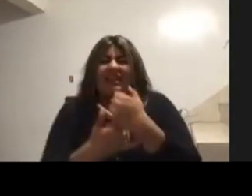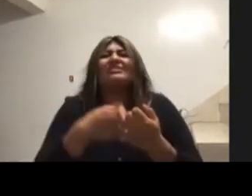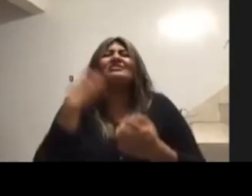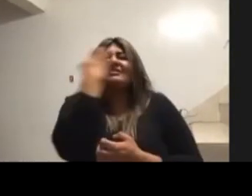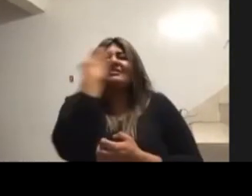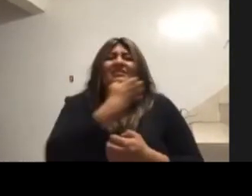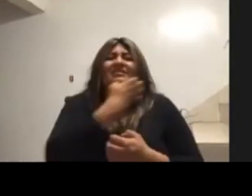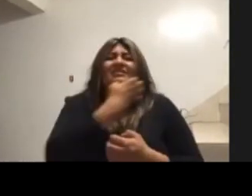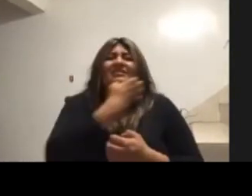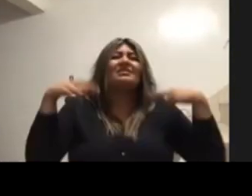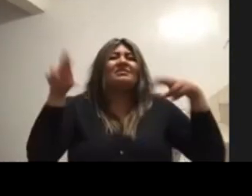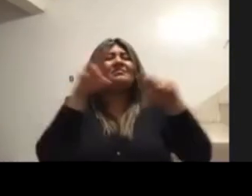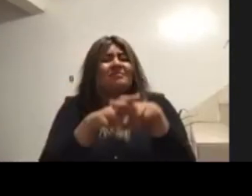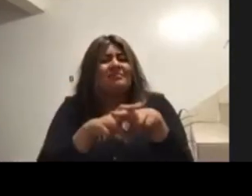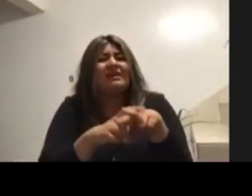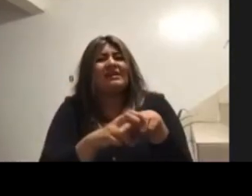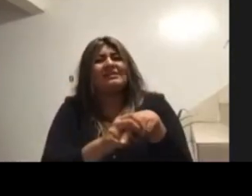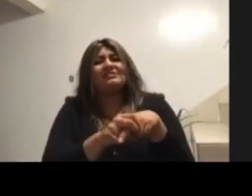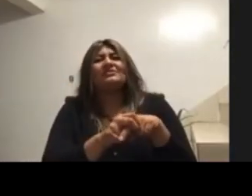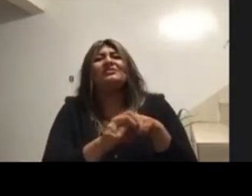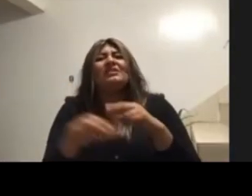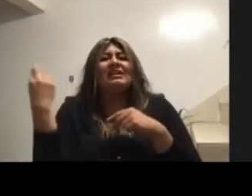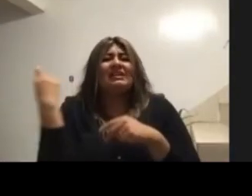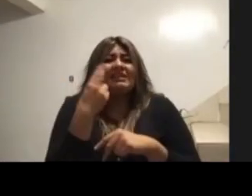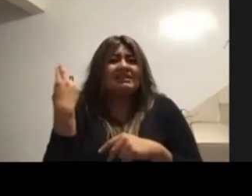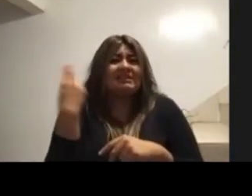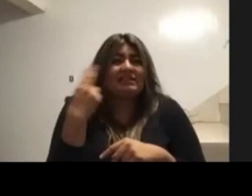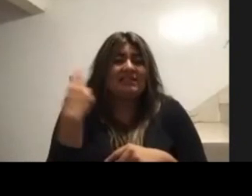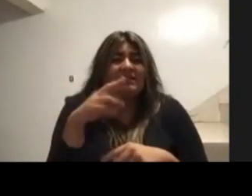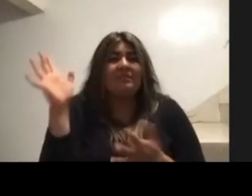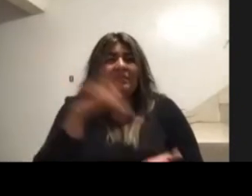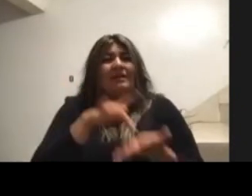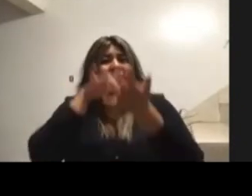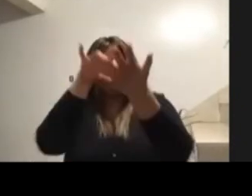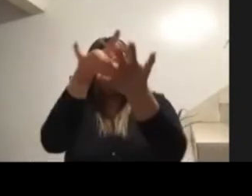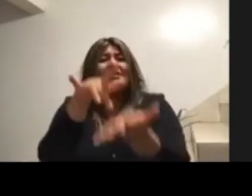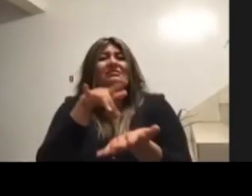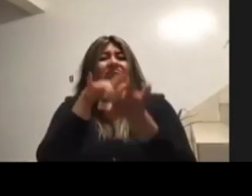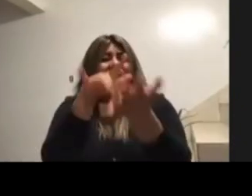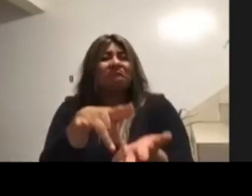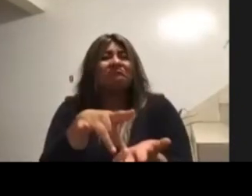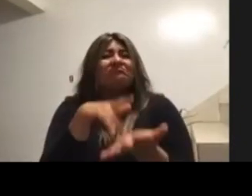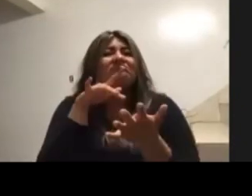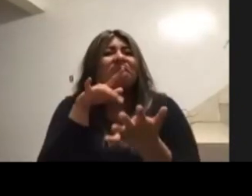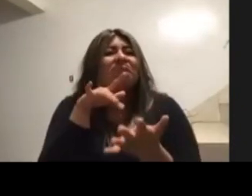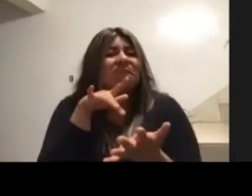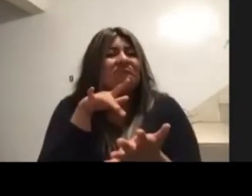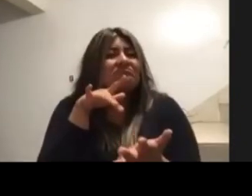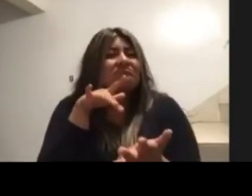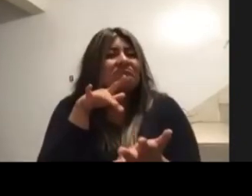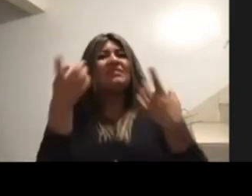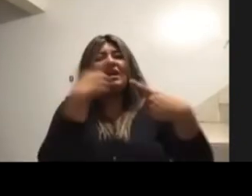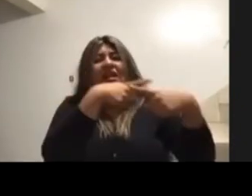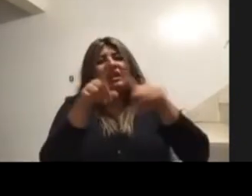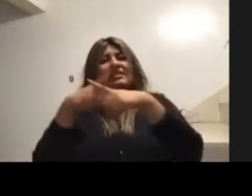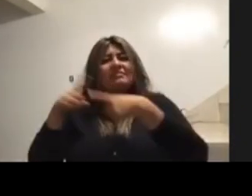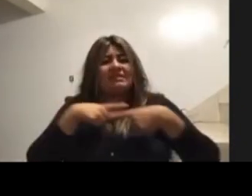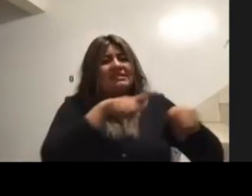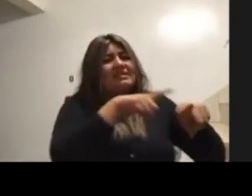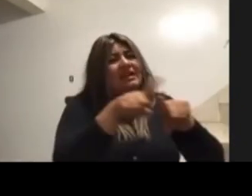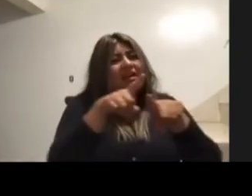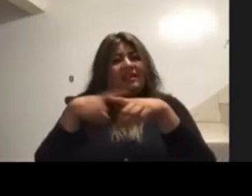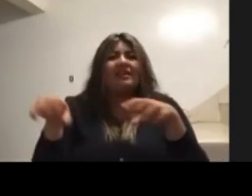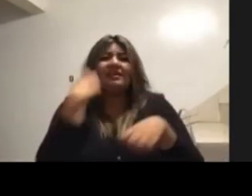recurso pedagógico? No solo para gerenciar la diversidad, digamos, sino para hacer la diversidad en el aula un recurso